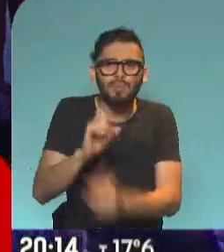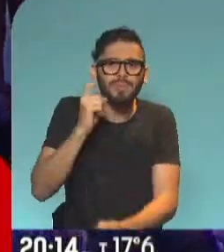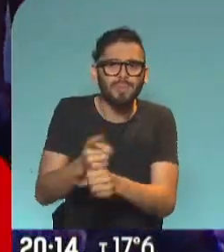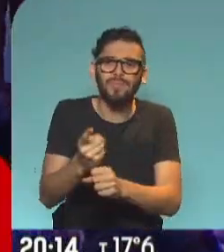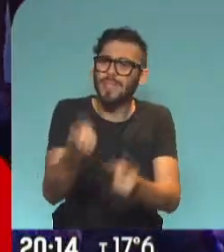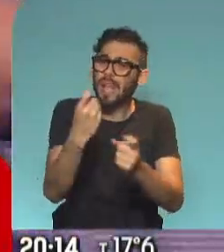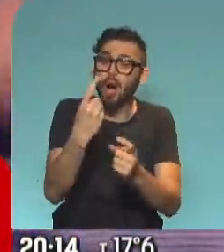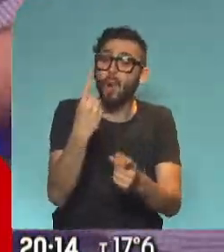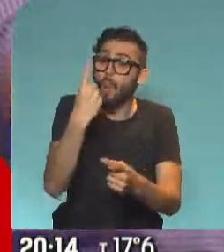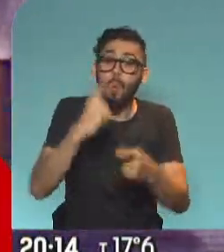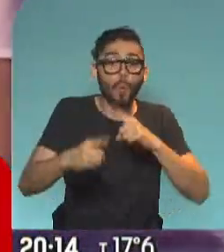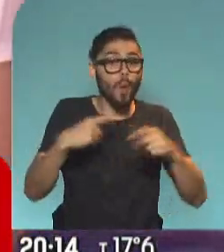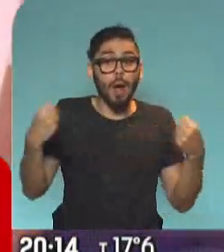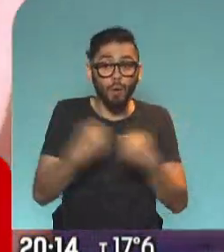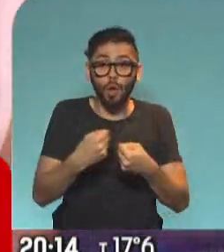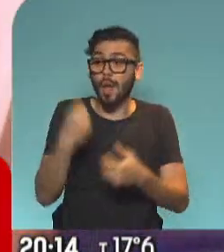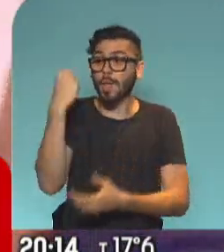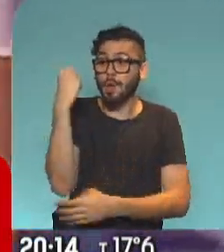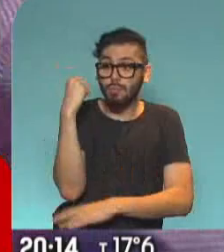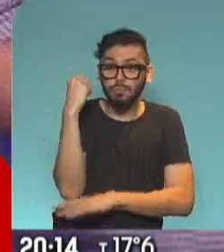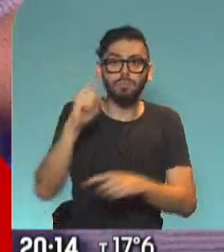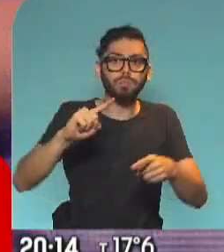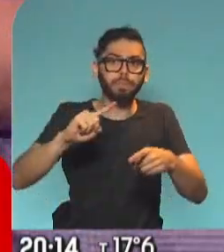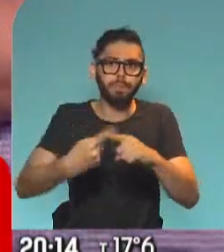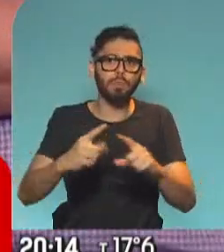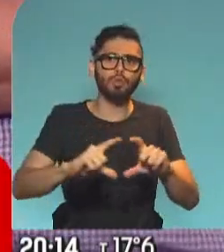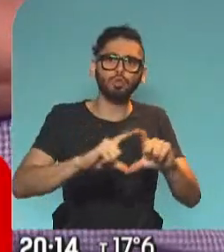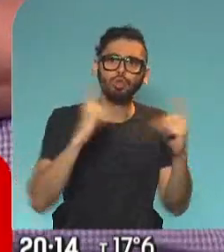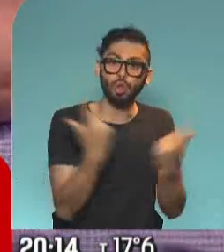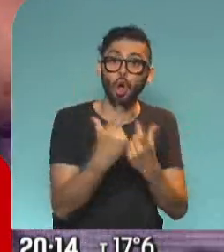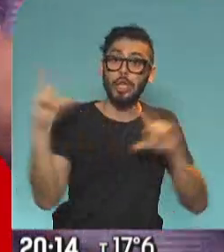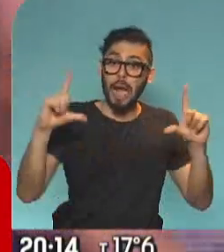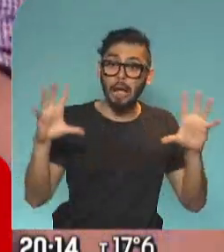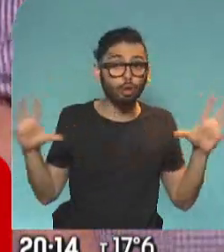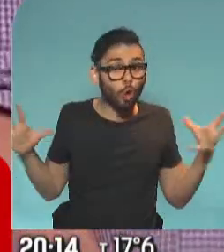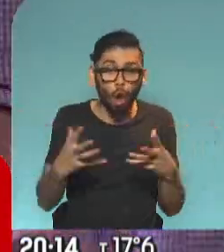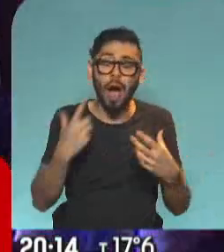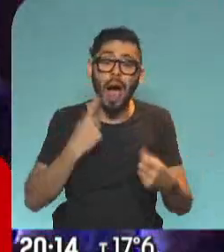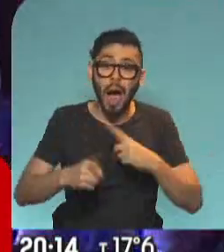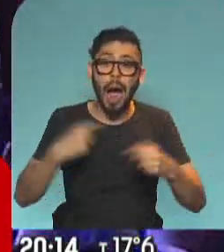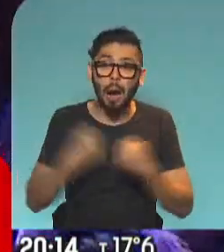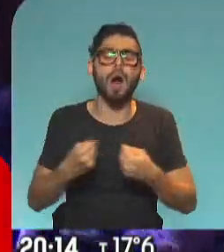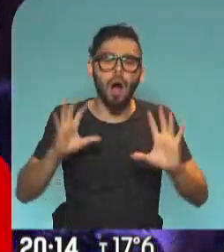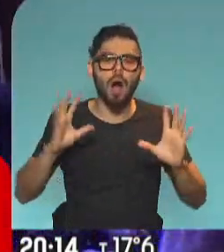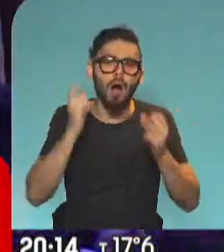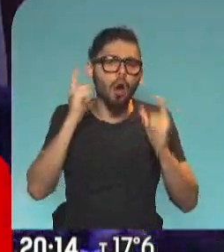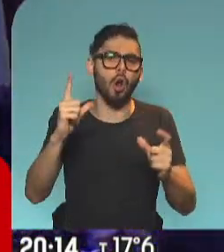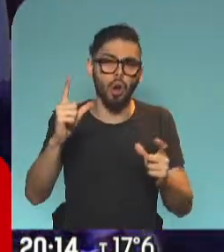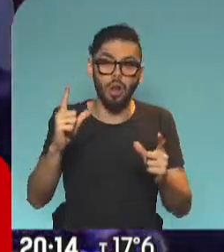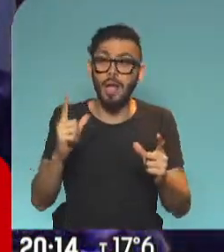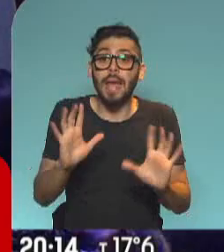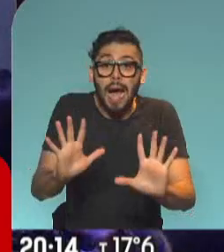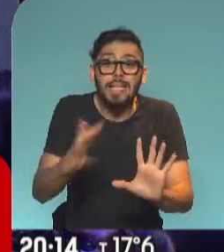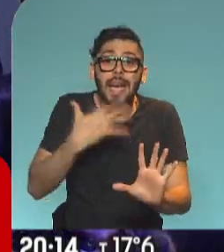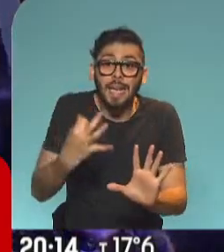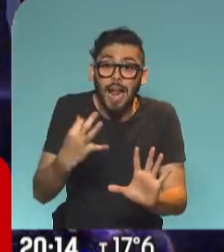al conjunto de los sectores políticos, económicos, mediáticos y sociales de la Argentina. Nos guste o no nos guste, esa es la realidad y con ella se puede hacer cualquier cosa